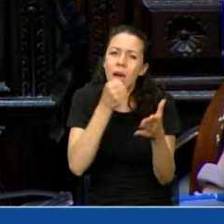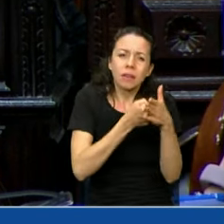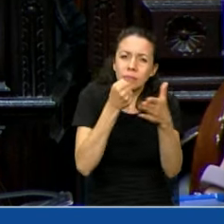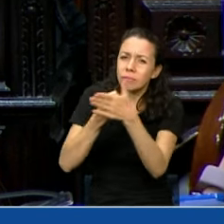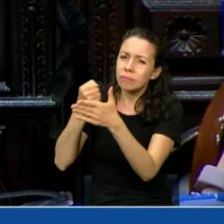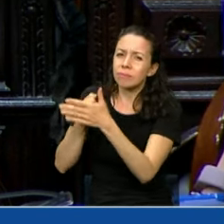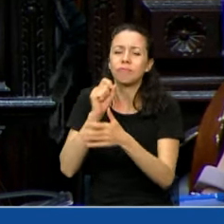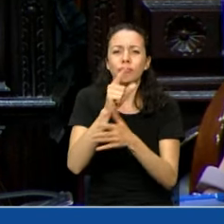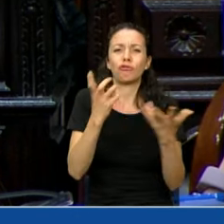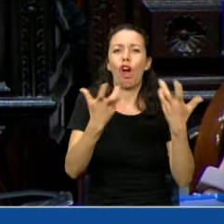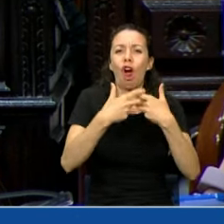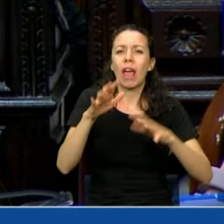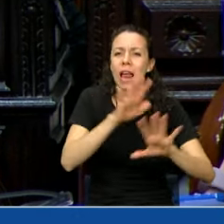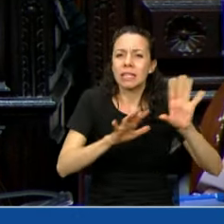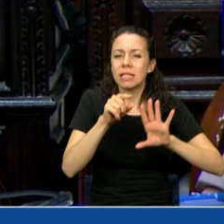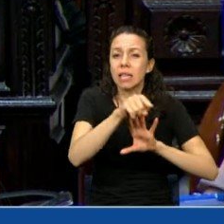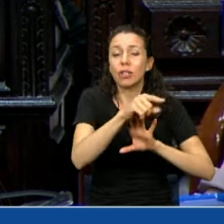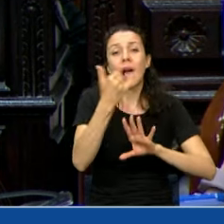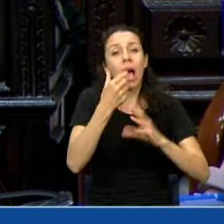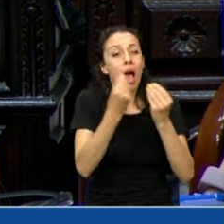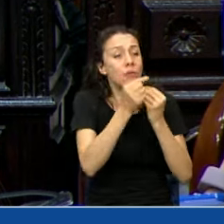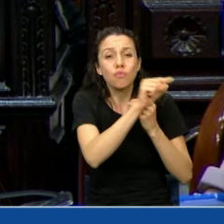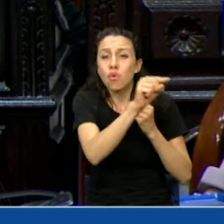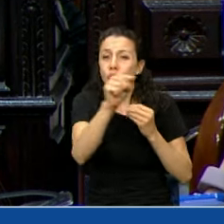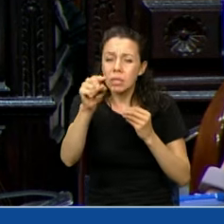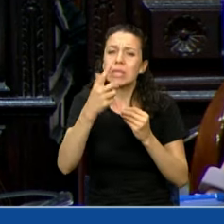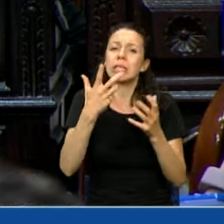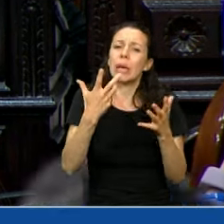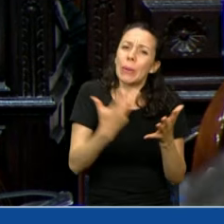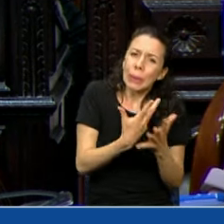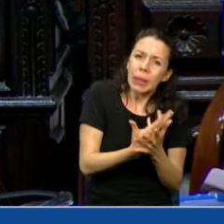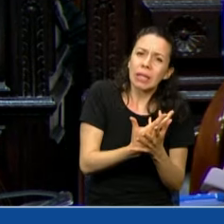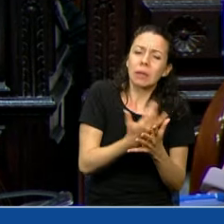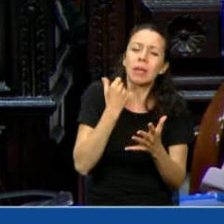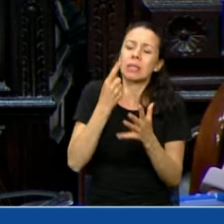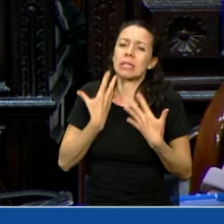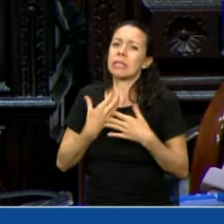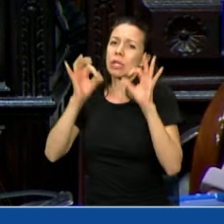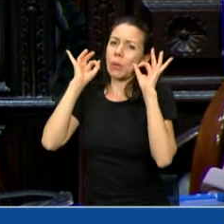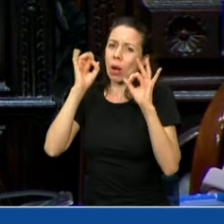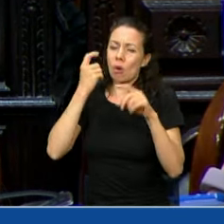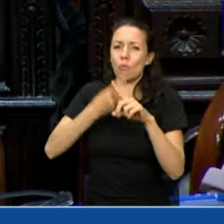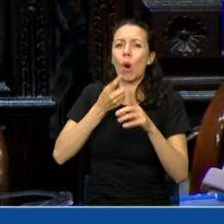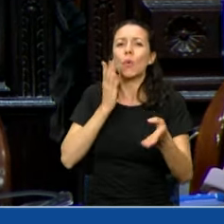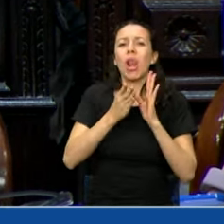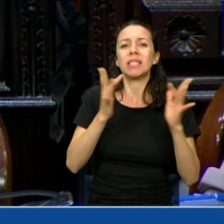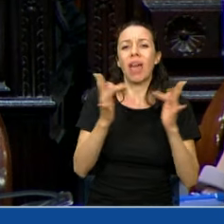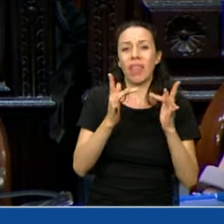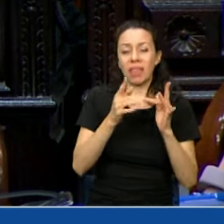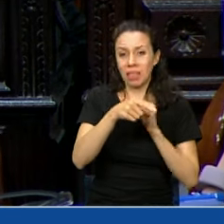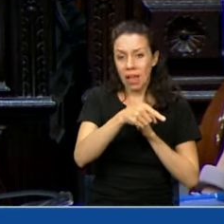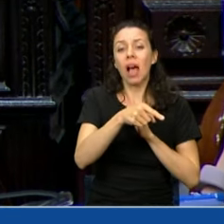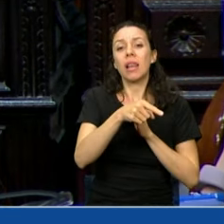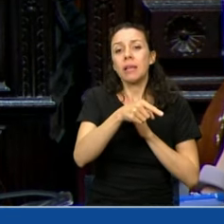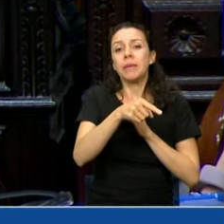Eh muchas de ellas son víctimas y sobrevivientes de la violencia digital y me parece que en este sentido